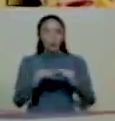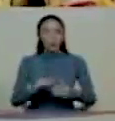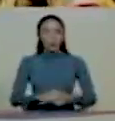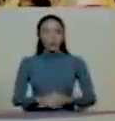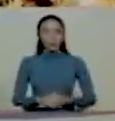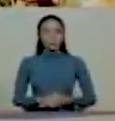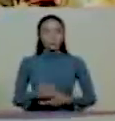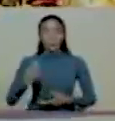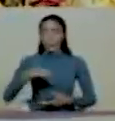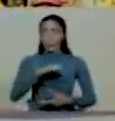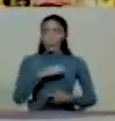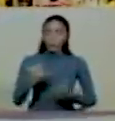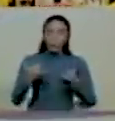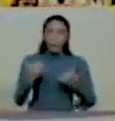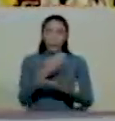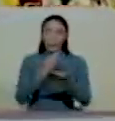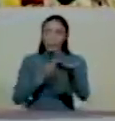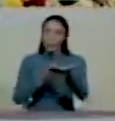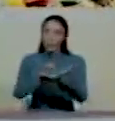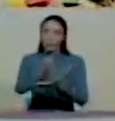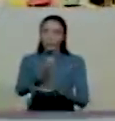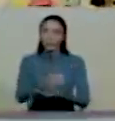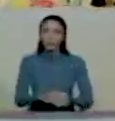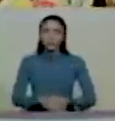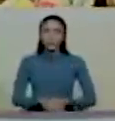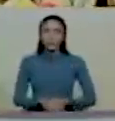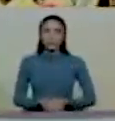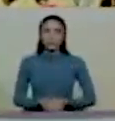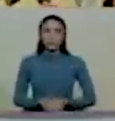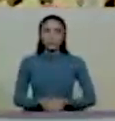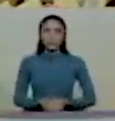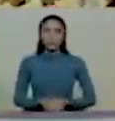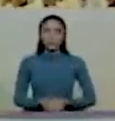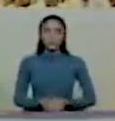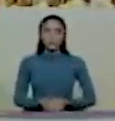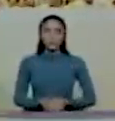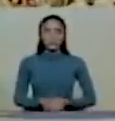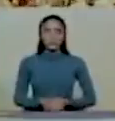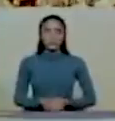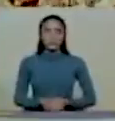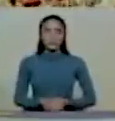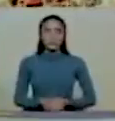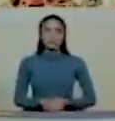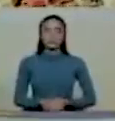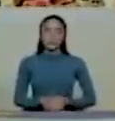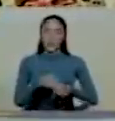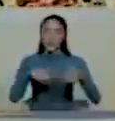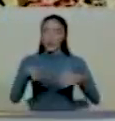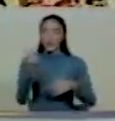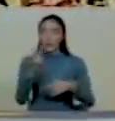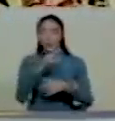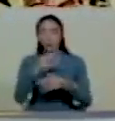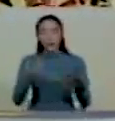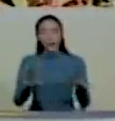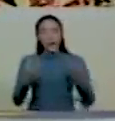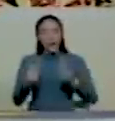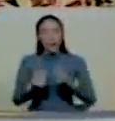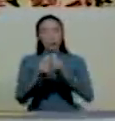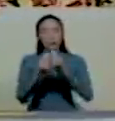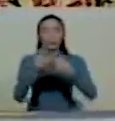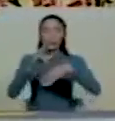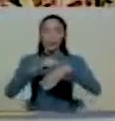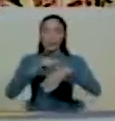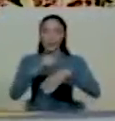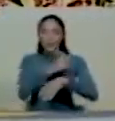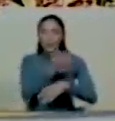nosotros tenemos garantizado lo que vamos a ver. Venezuela, de la mano de ustedes, tendrá el